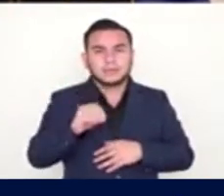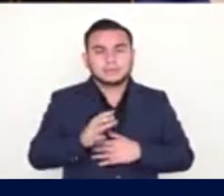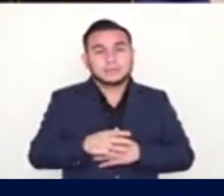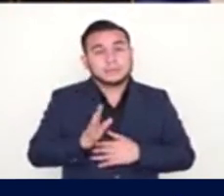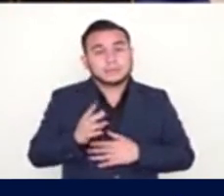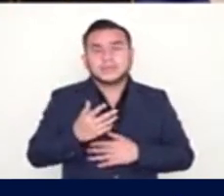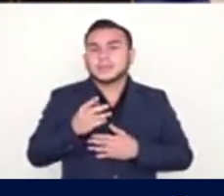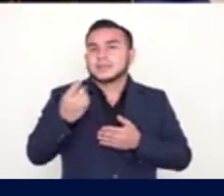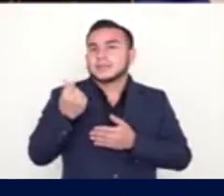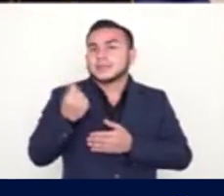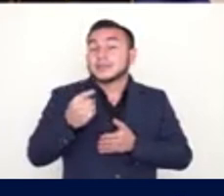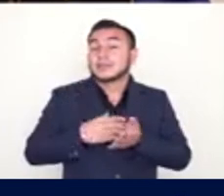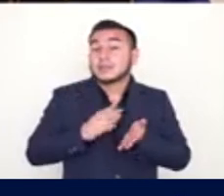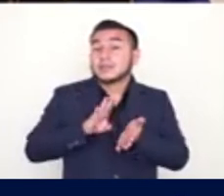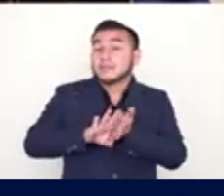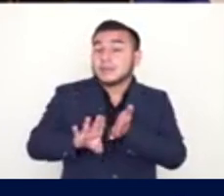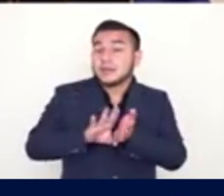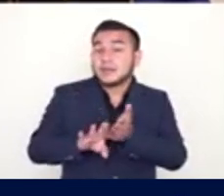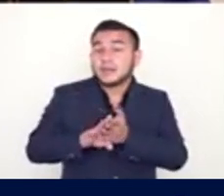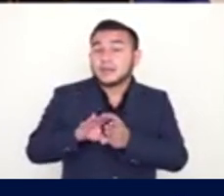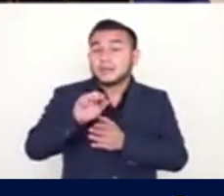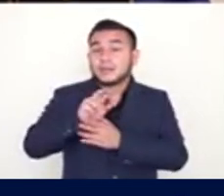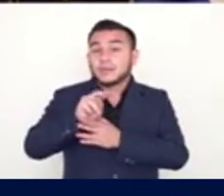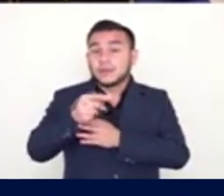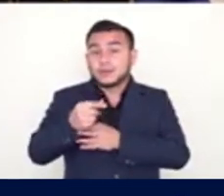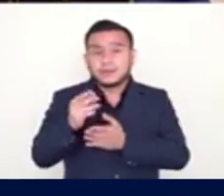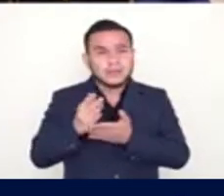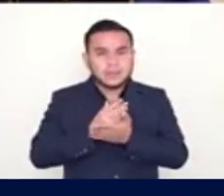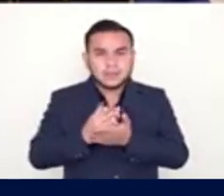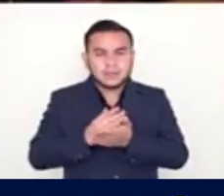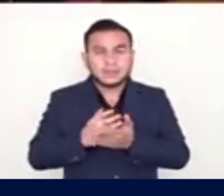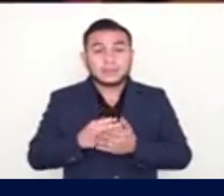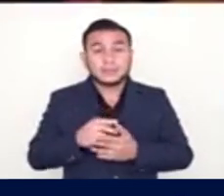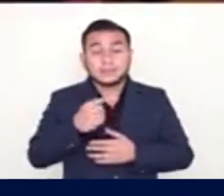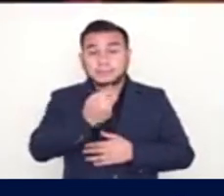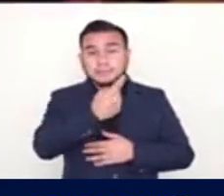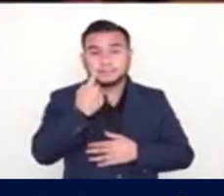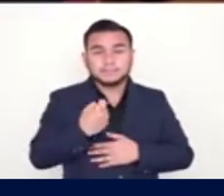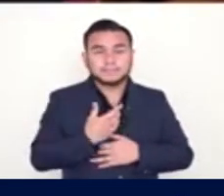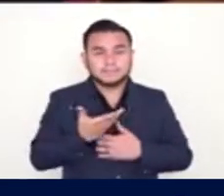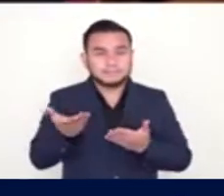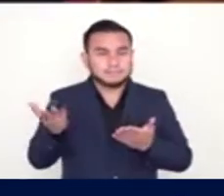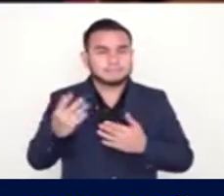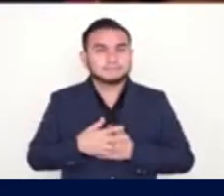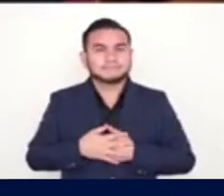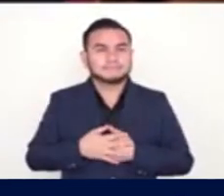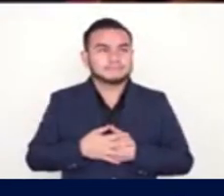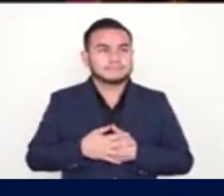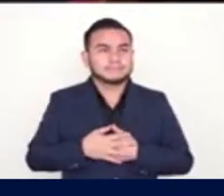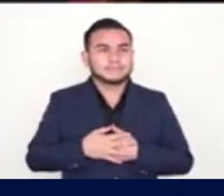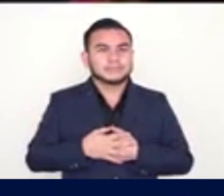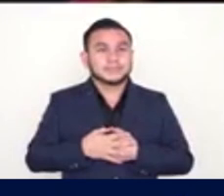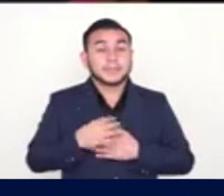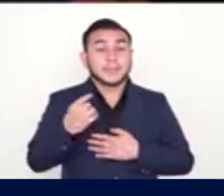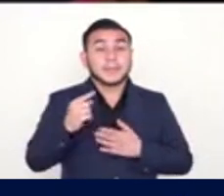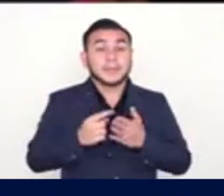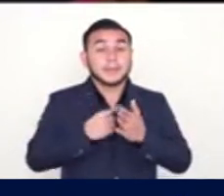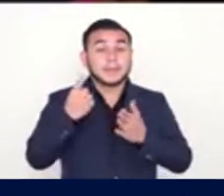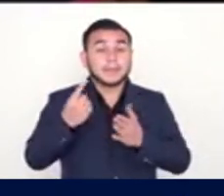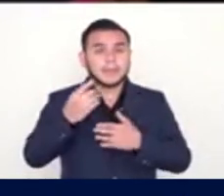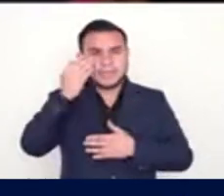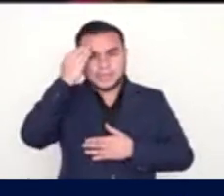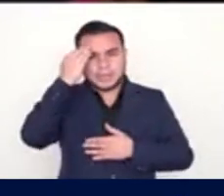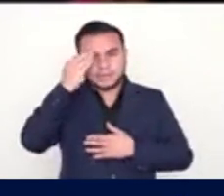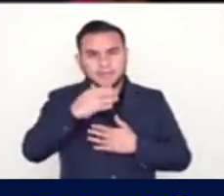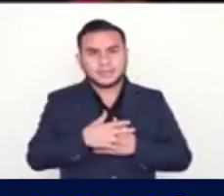porque son dinero que están recibiendo de una fundación y no se nos están declarando impuestos. Correcto. ¿Puedo hacer la pregunta ya, presidente? Claro, dale. Bueno, primero que nada, debo